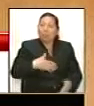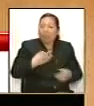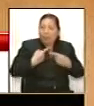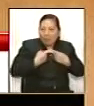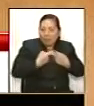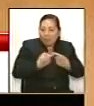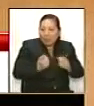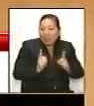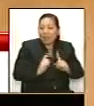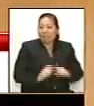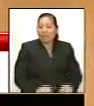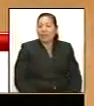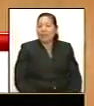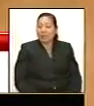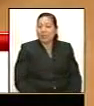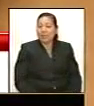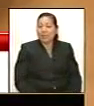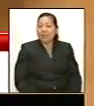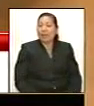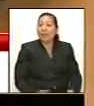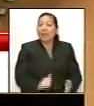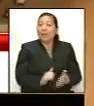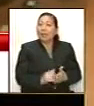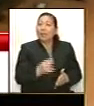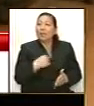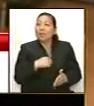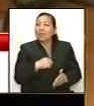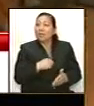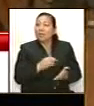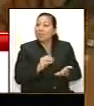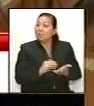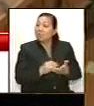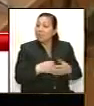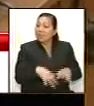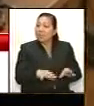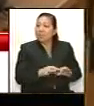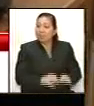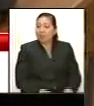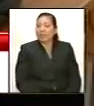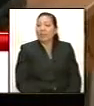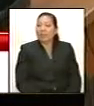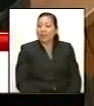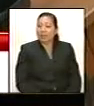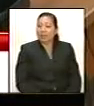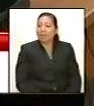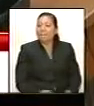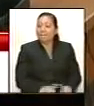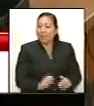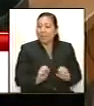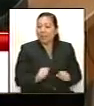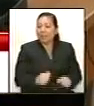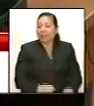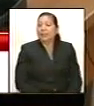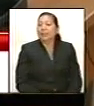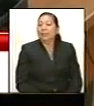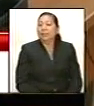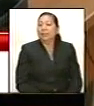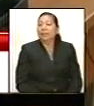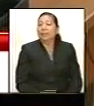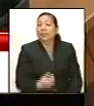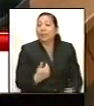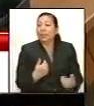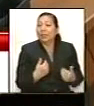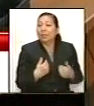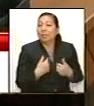bien esa información. Entonces, lo que a nosotros sí nos parece importante es poder hacer alianzas, porque la información la